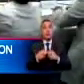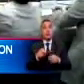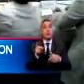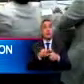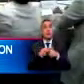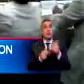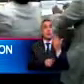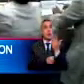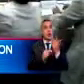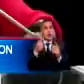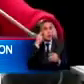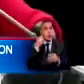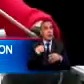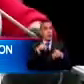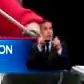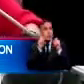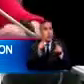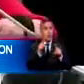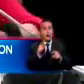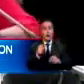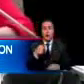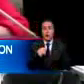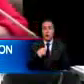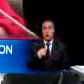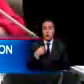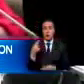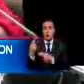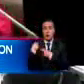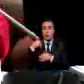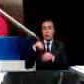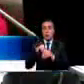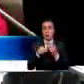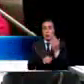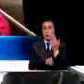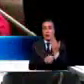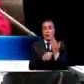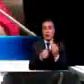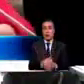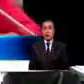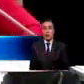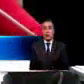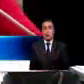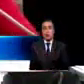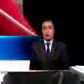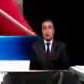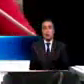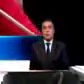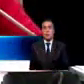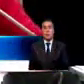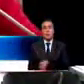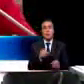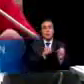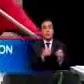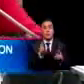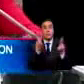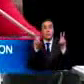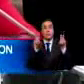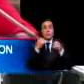inquietud planteada sobre ese tema, dijo: no es competencia de este ministerio el llevarlo adelante, sino de un organismo de